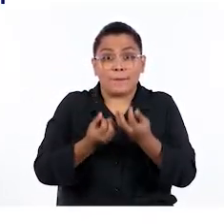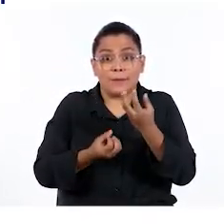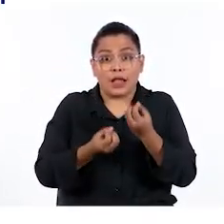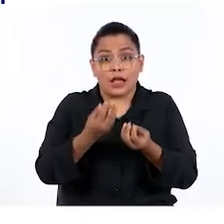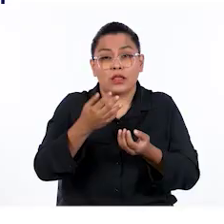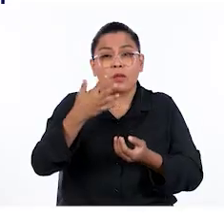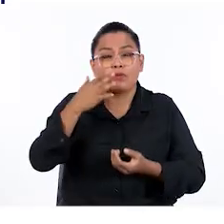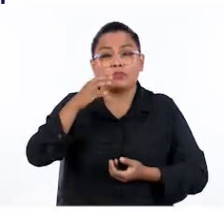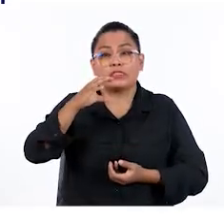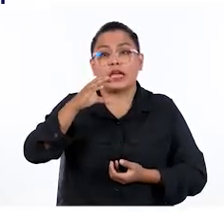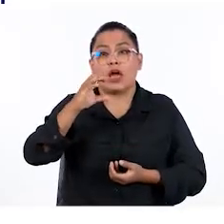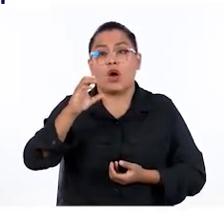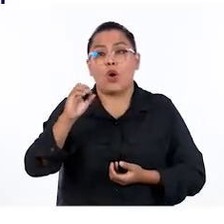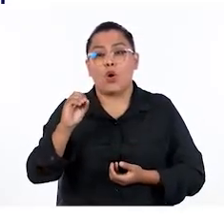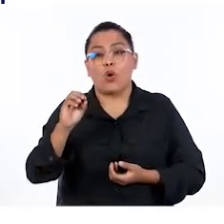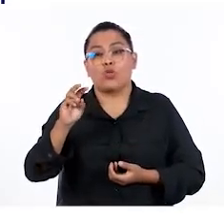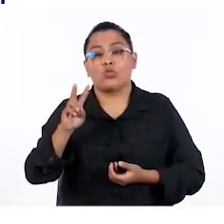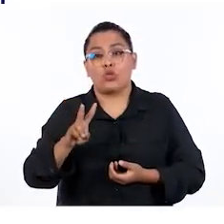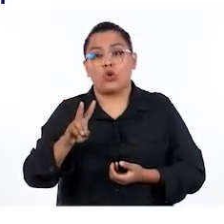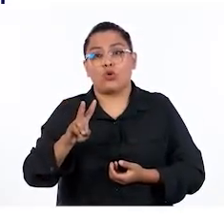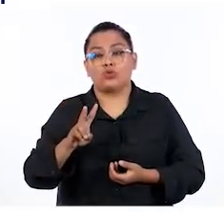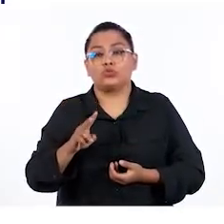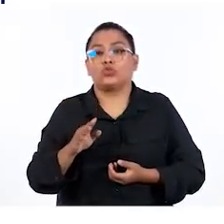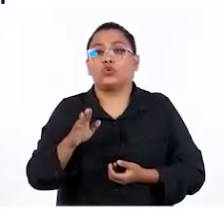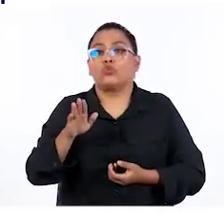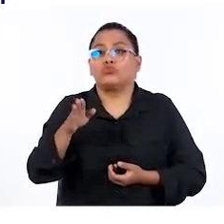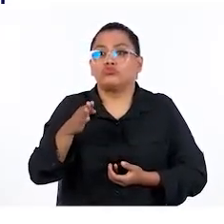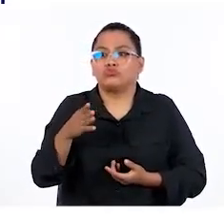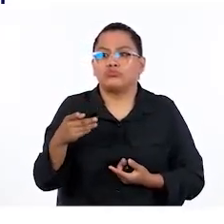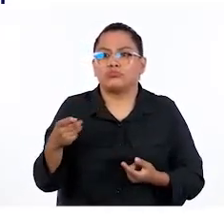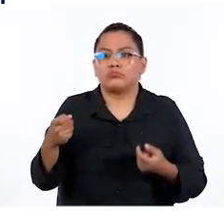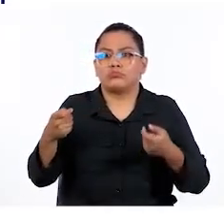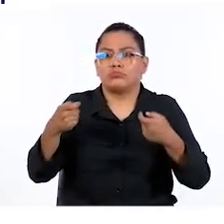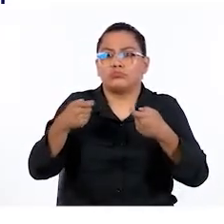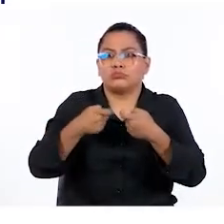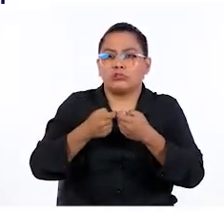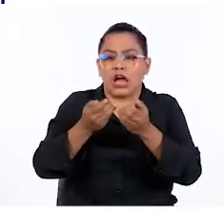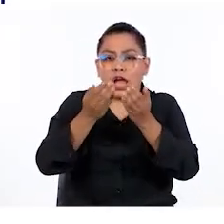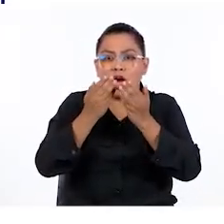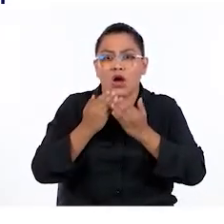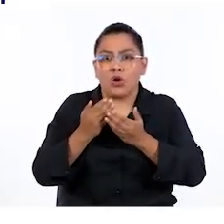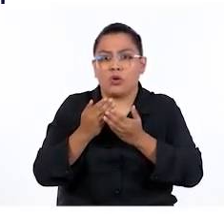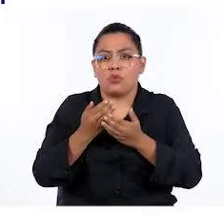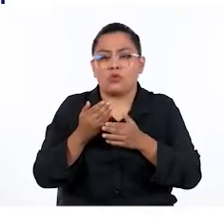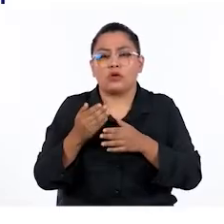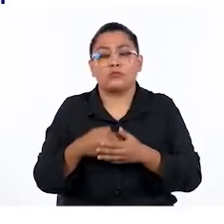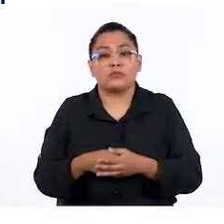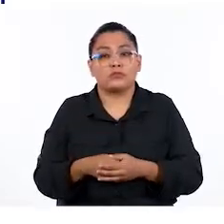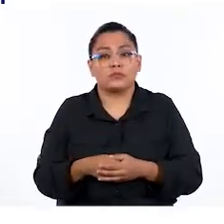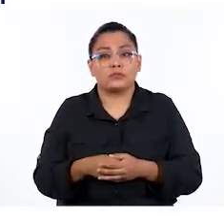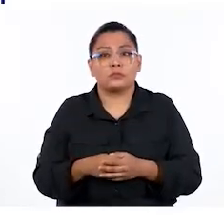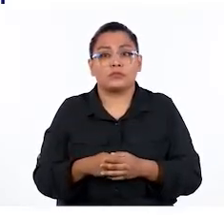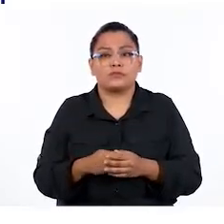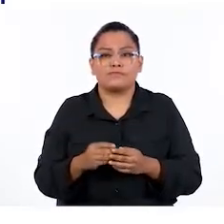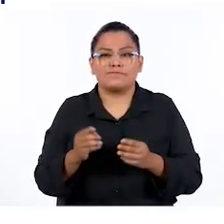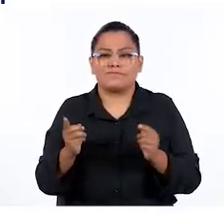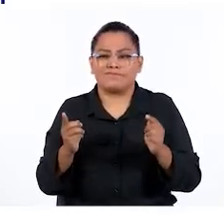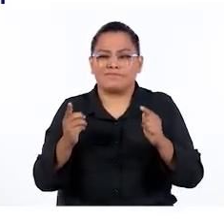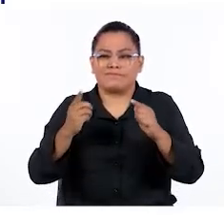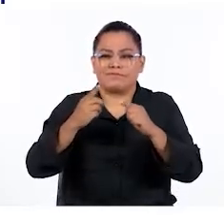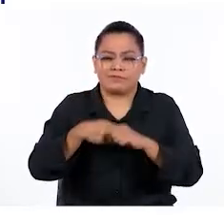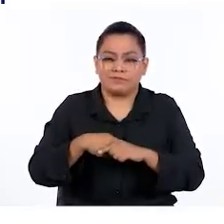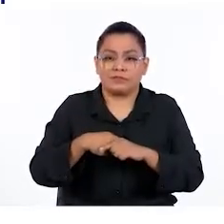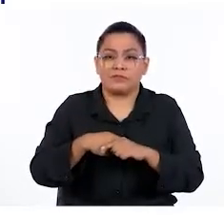CO2 y utiliza como fuente de electrones el agua para pasar este CO2 a una forma mucho